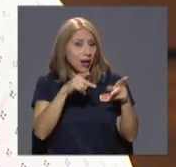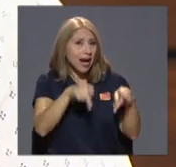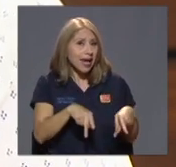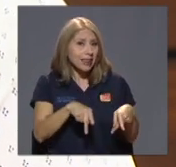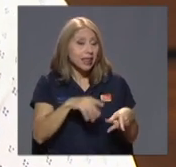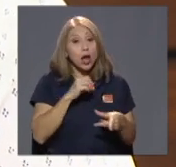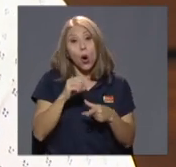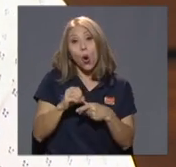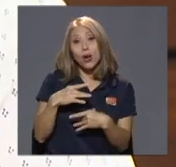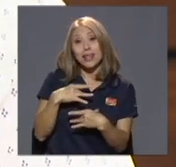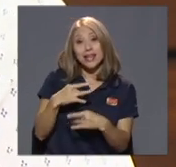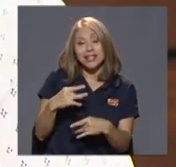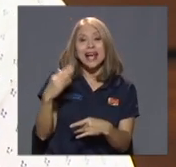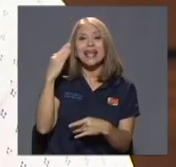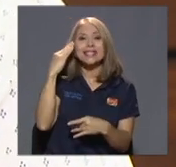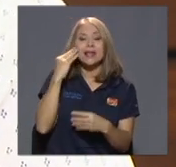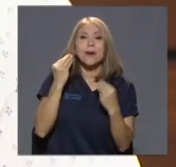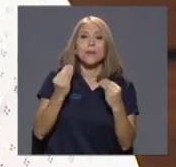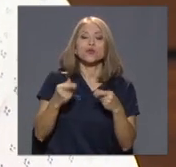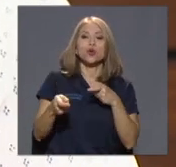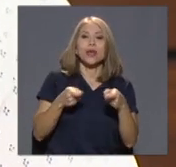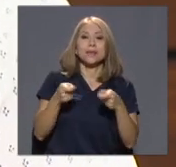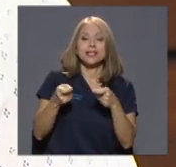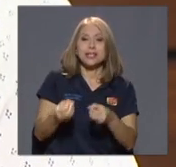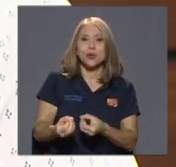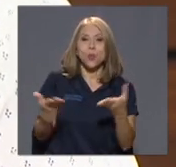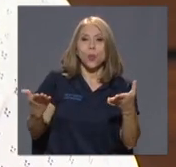administración pública, que tenga capacidad de decisión,